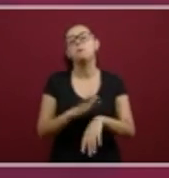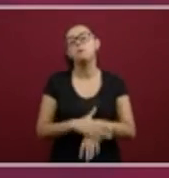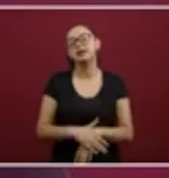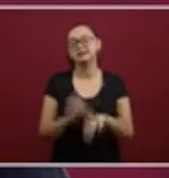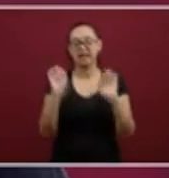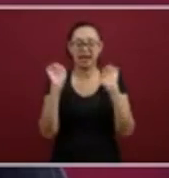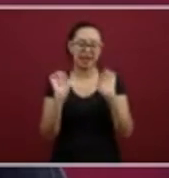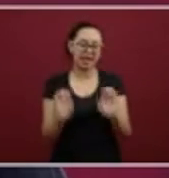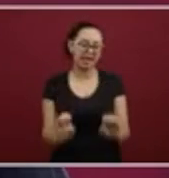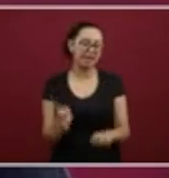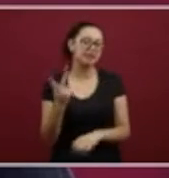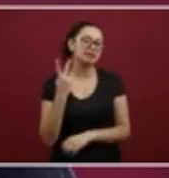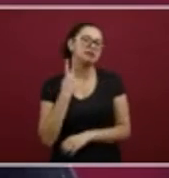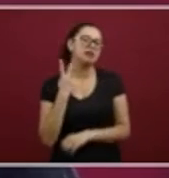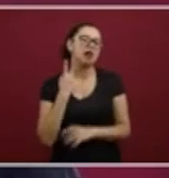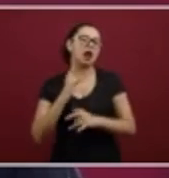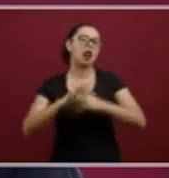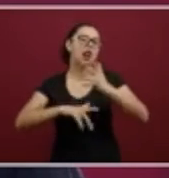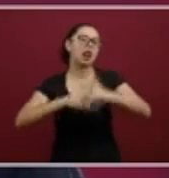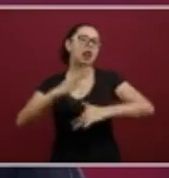elegantemente, politiquería.